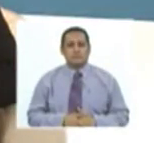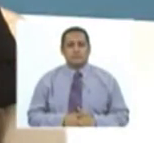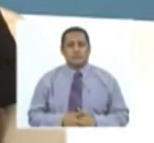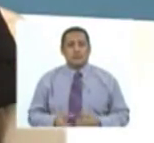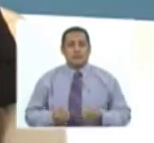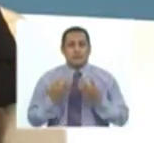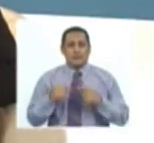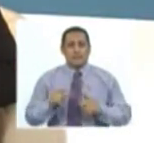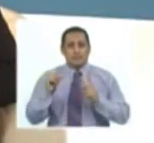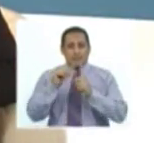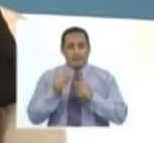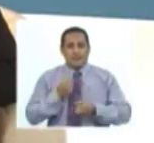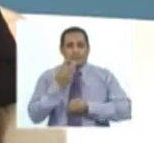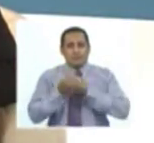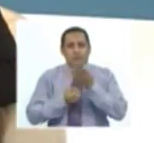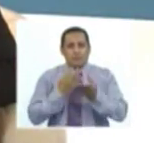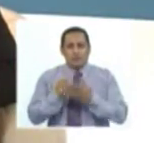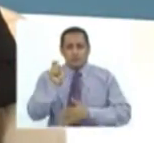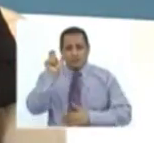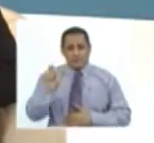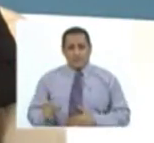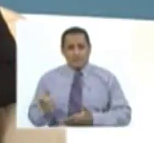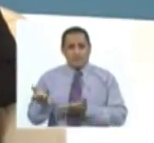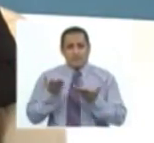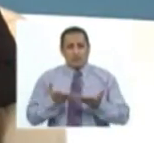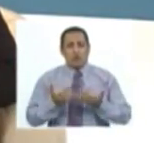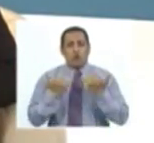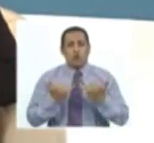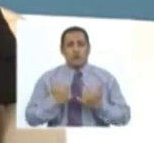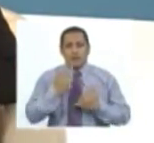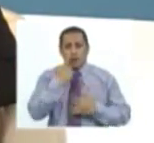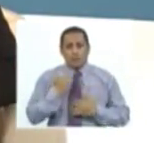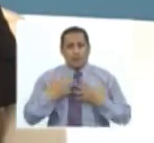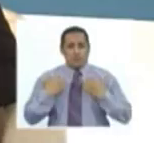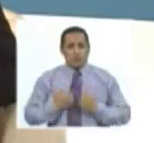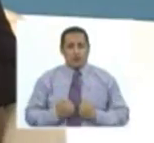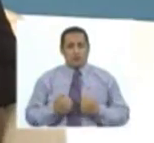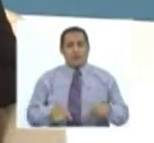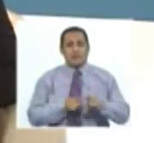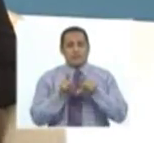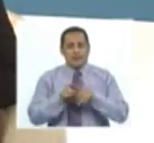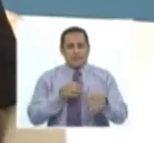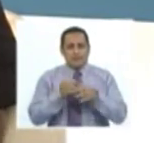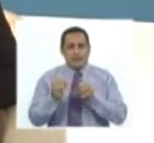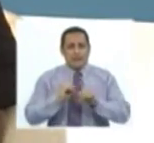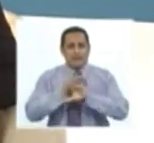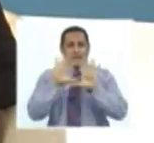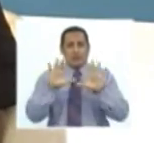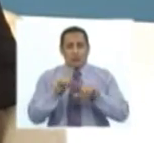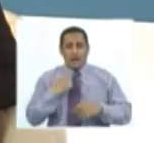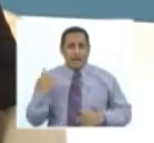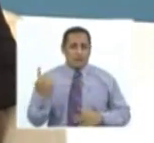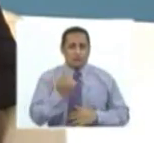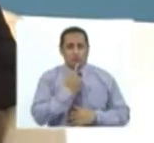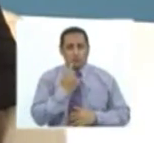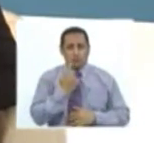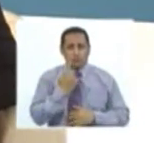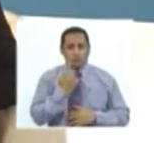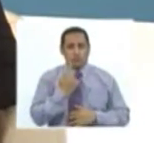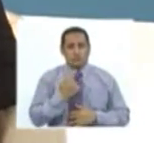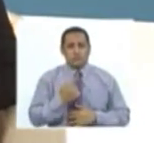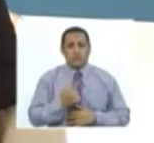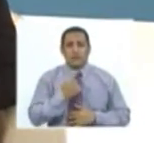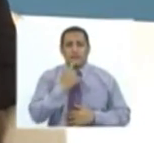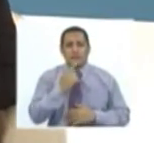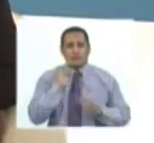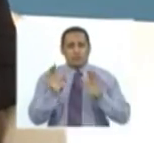Bueno, y esas eran las impresiones de nuestro invitado de hoy, el doctor Priori, y lo que sí tiene que quedar entonces clarito, Felipe, es que